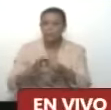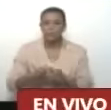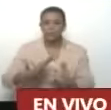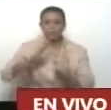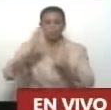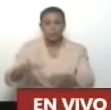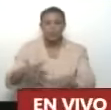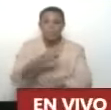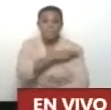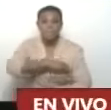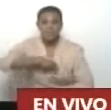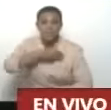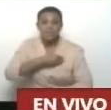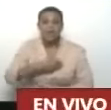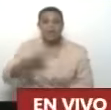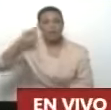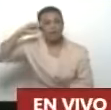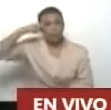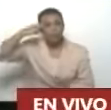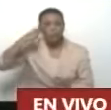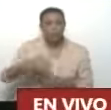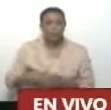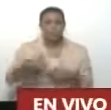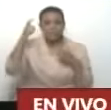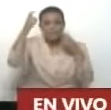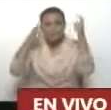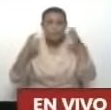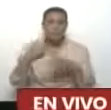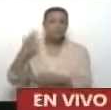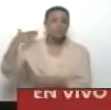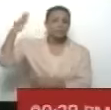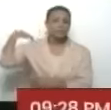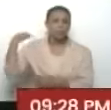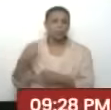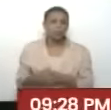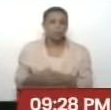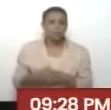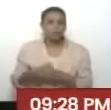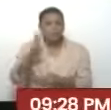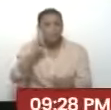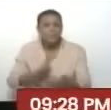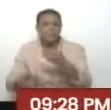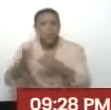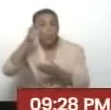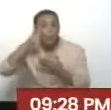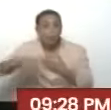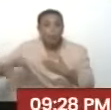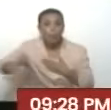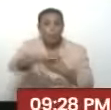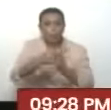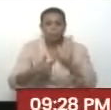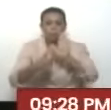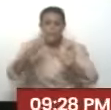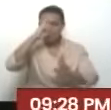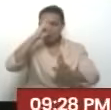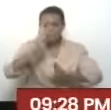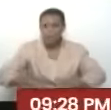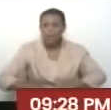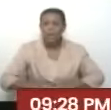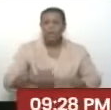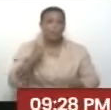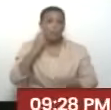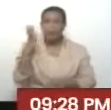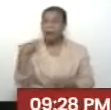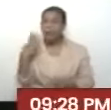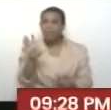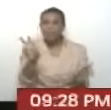la misión de nuestro presidente Hugo Chávez Frías, quien visibilizó el pueblo indígena que el gobierno anterior no lo